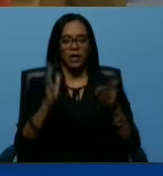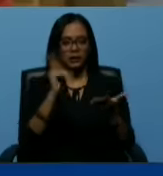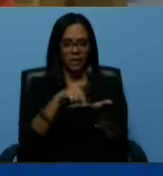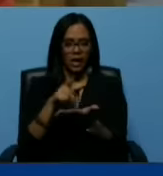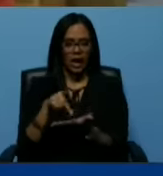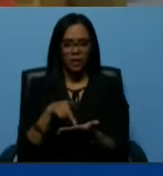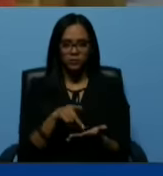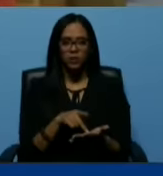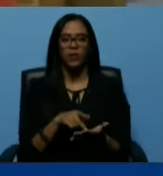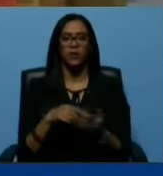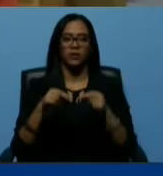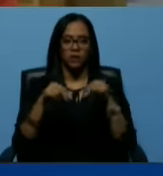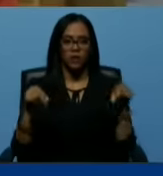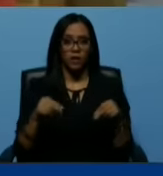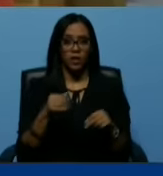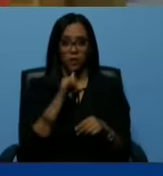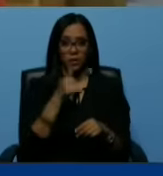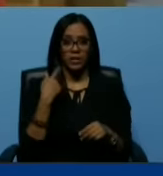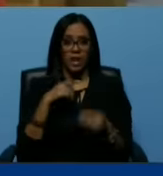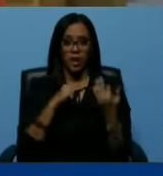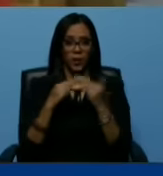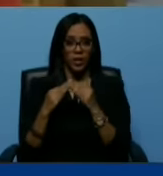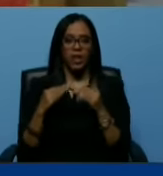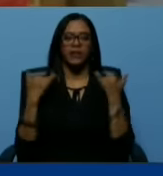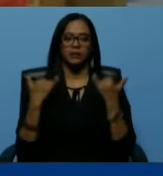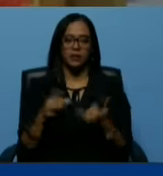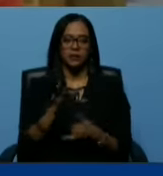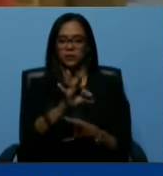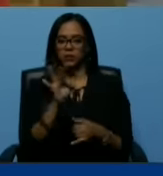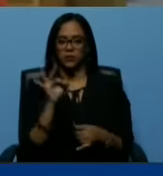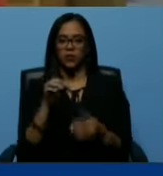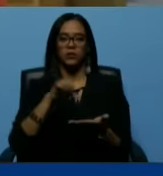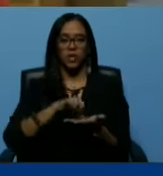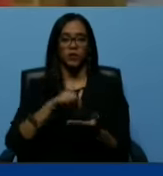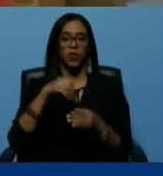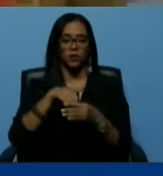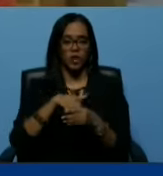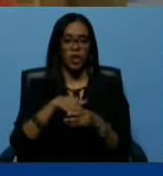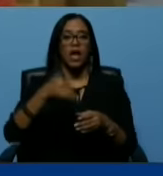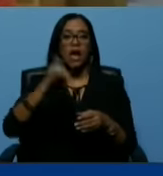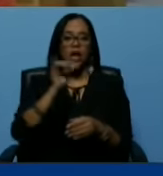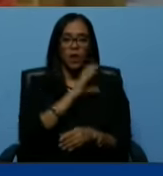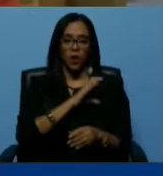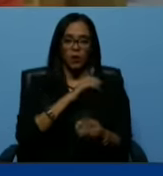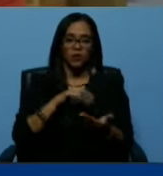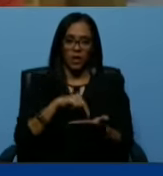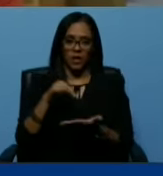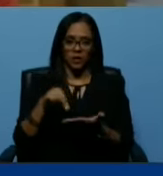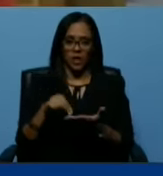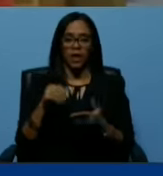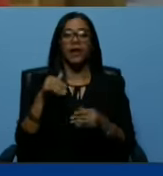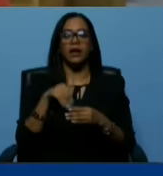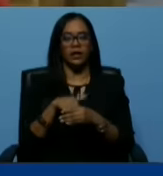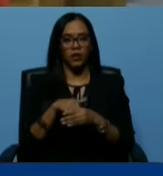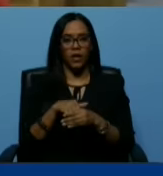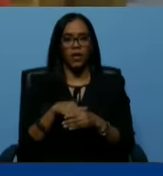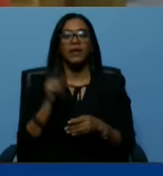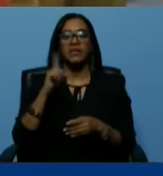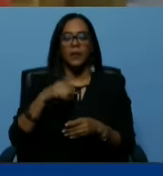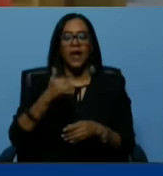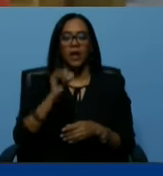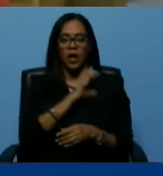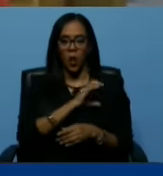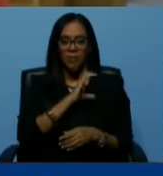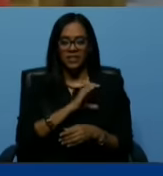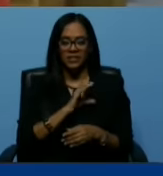la comunidad. Y bueno, ya se han priorizado los centros electorales. Existe una comisión nacional electoral, pero también existe una comisión por